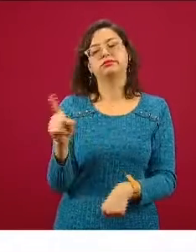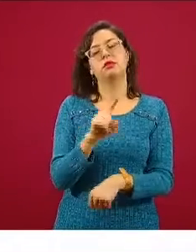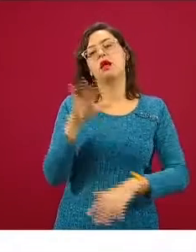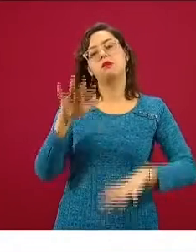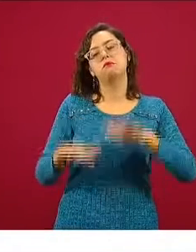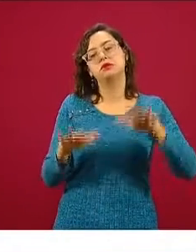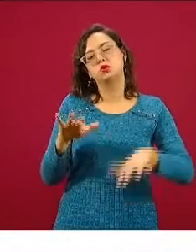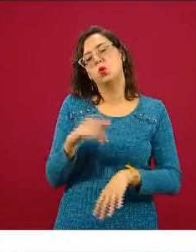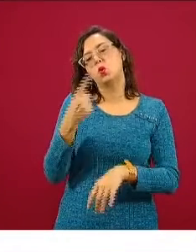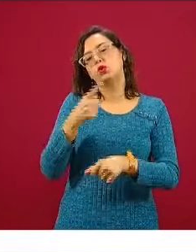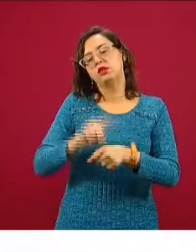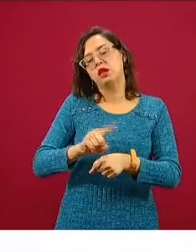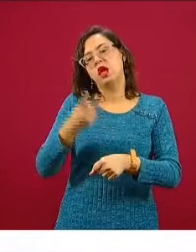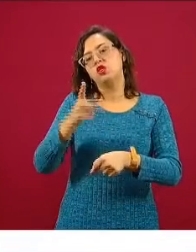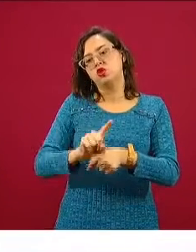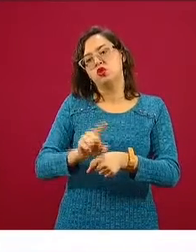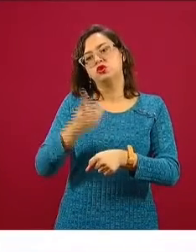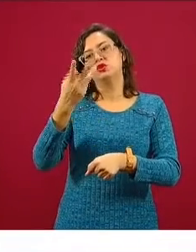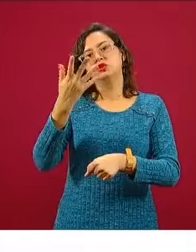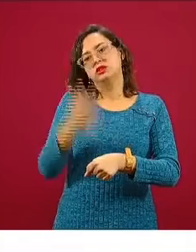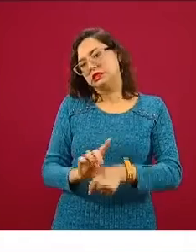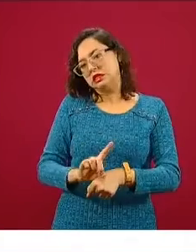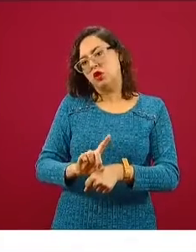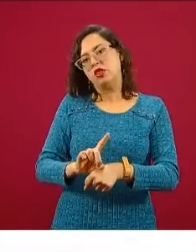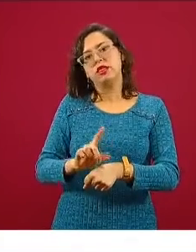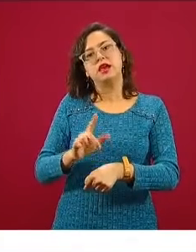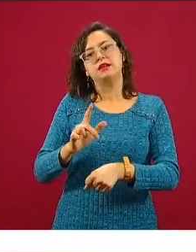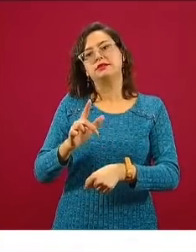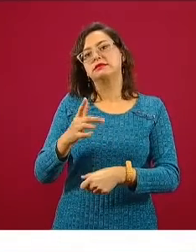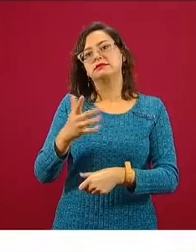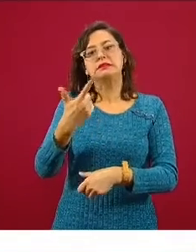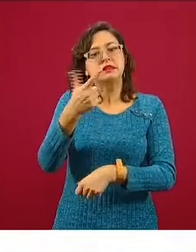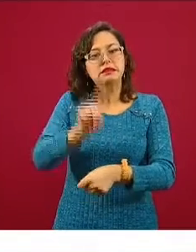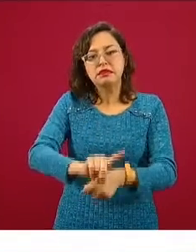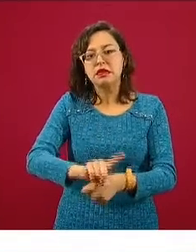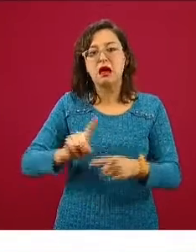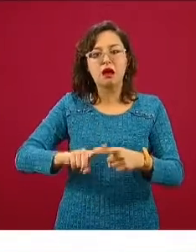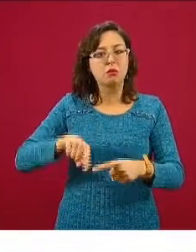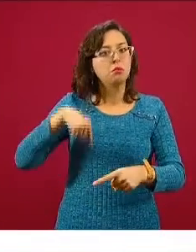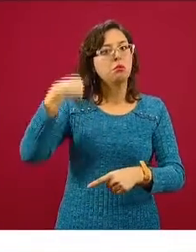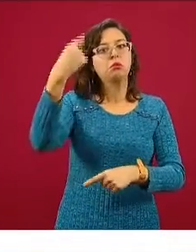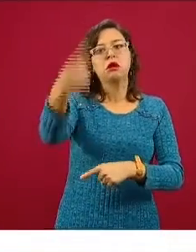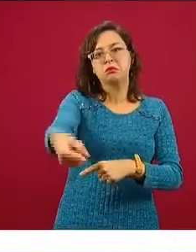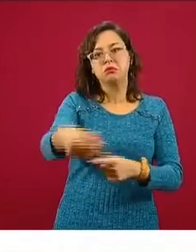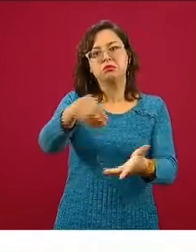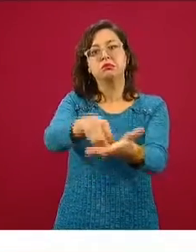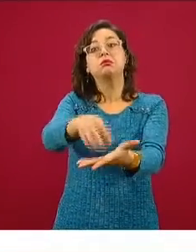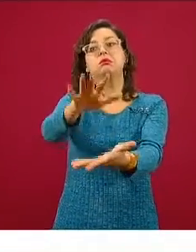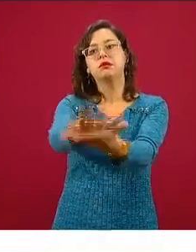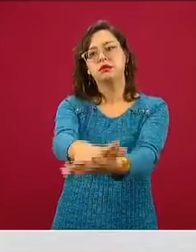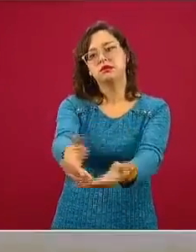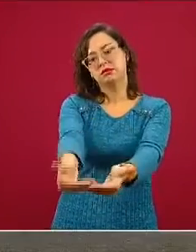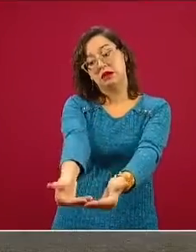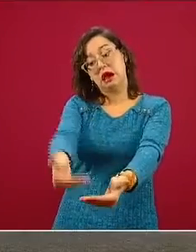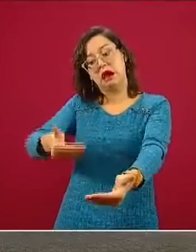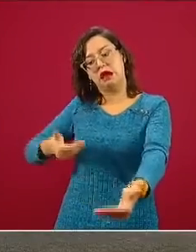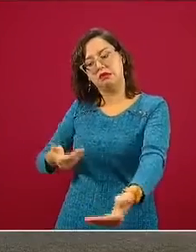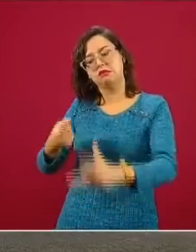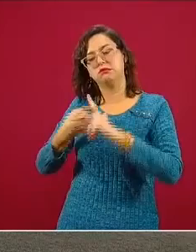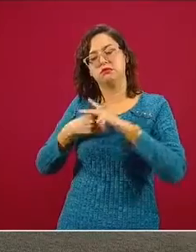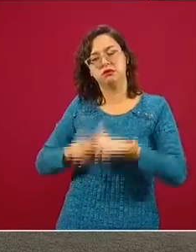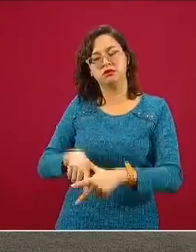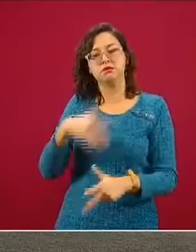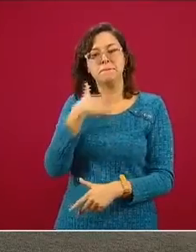otras personas se pueden tardar 2, 3, 5, a veces hasta 7 días, y aquí aprovecho, como lo hemos hecho en otras